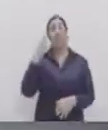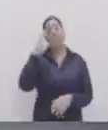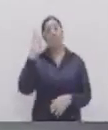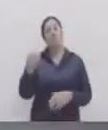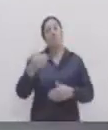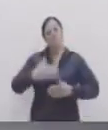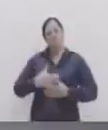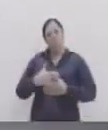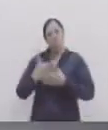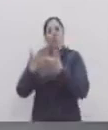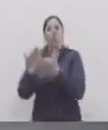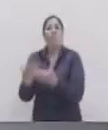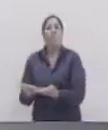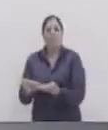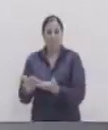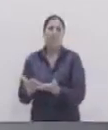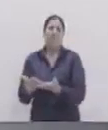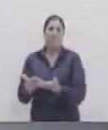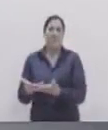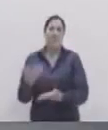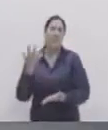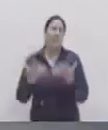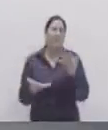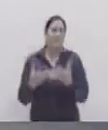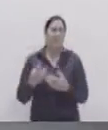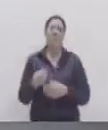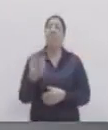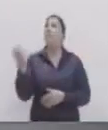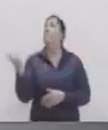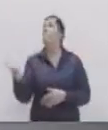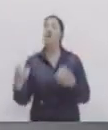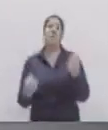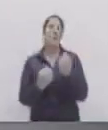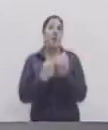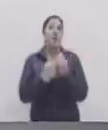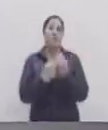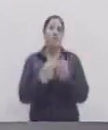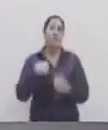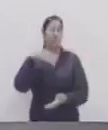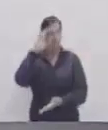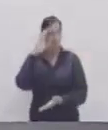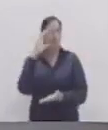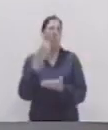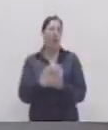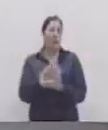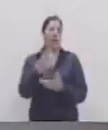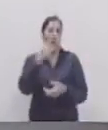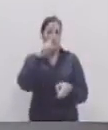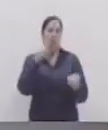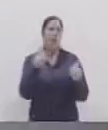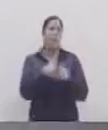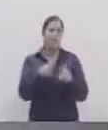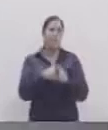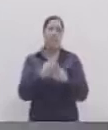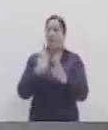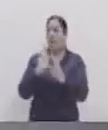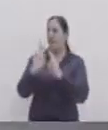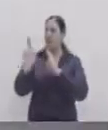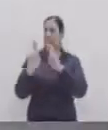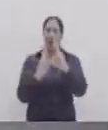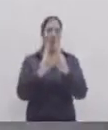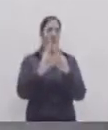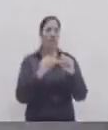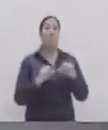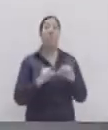uno le genera la confianza a esta persona para que pueda pedir de nuestro apoyo. Y yo creo que también es parte de mantenerse en esa